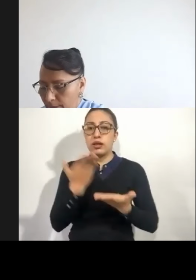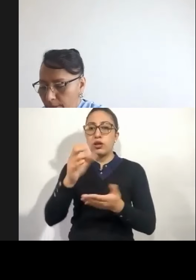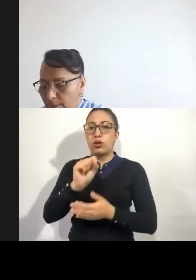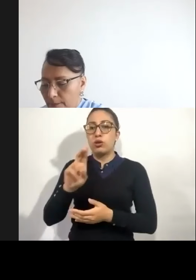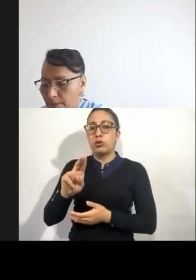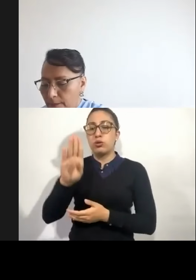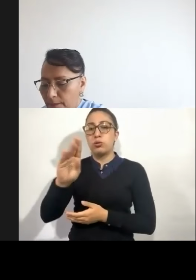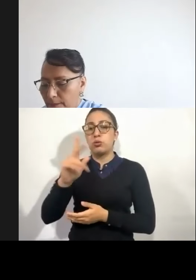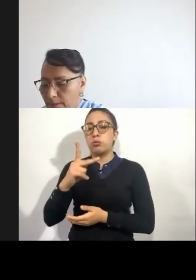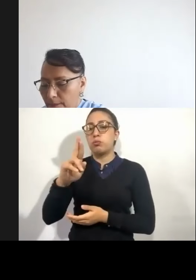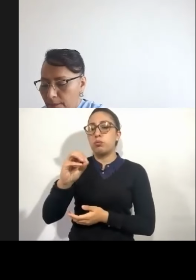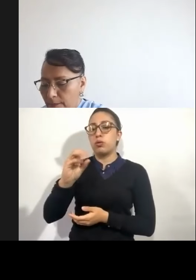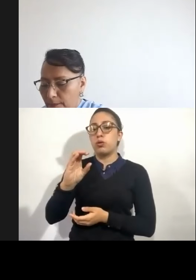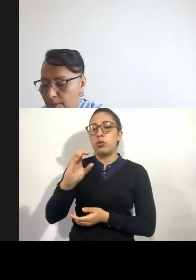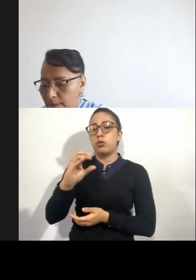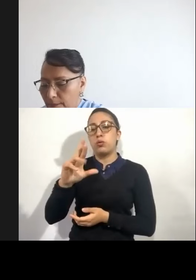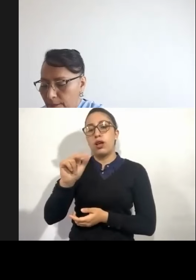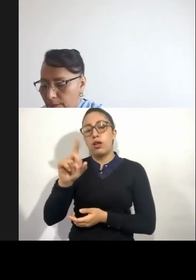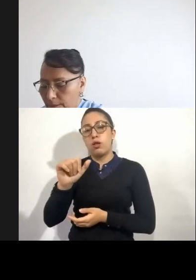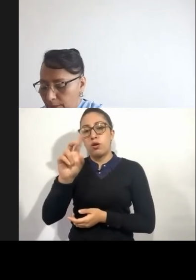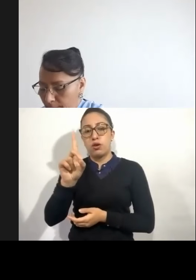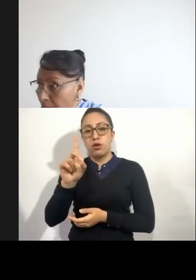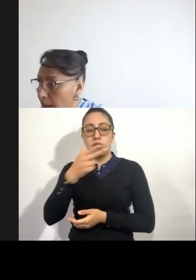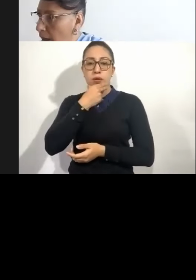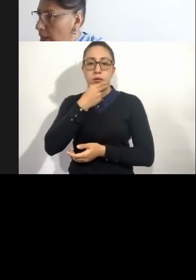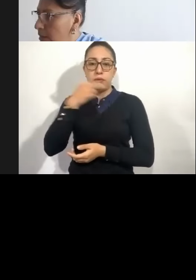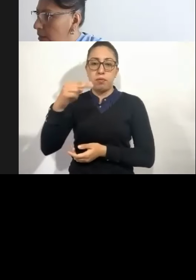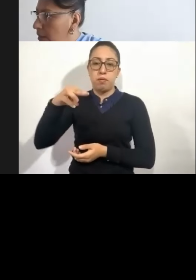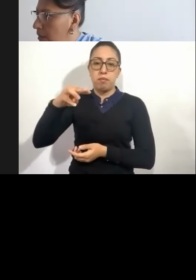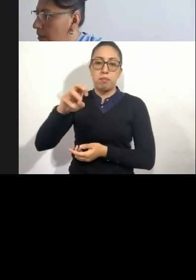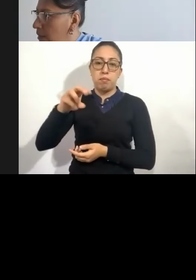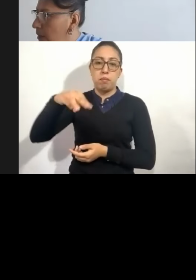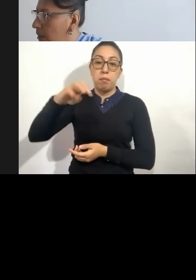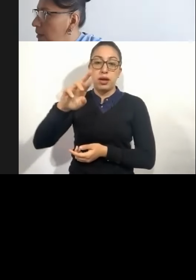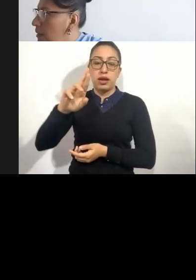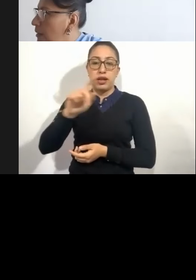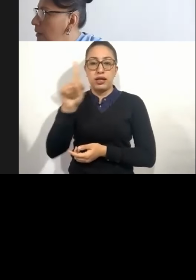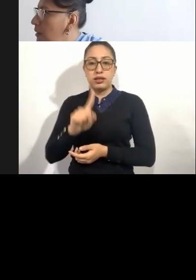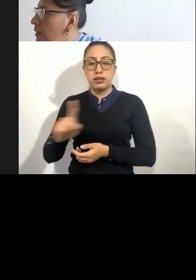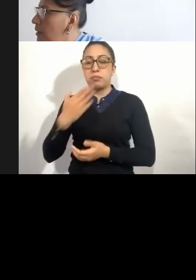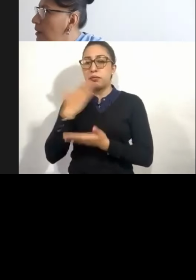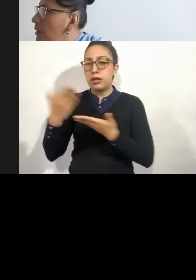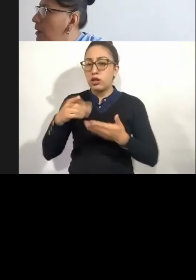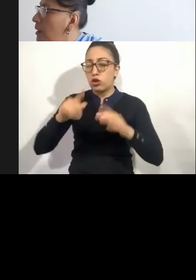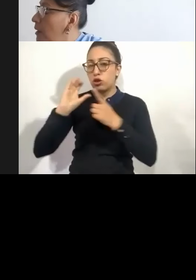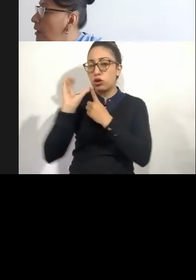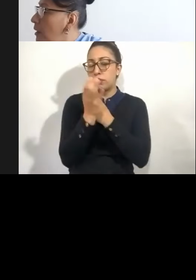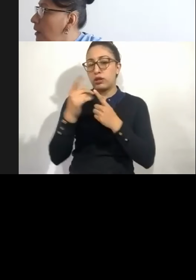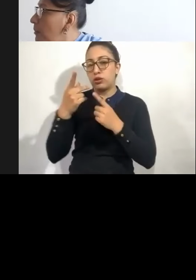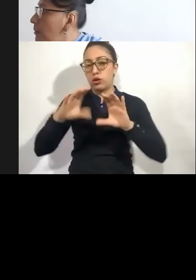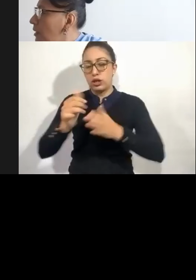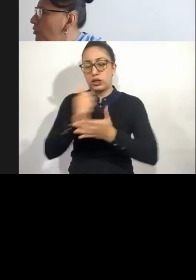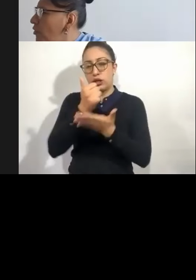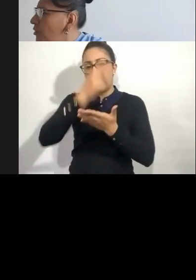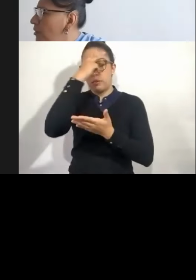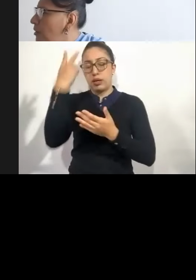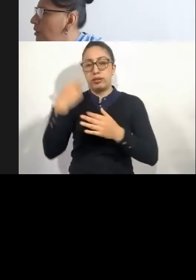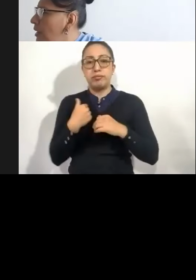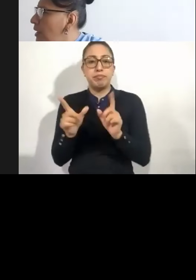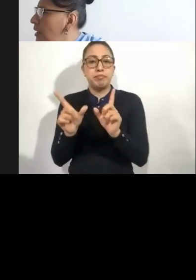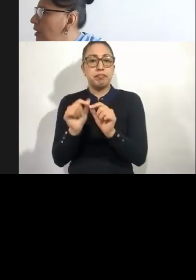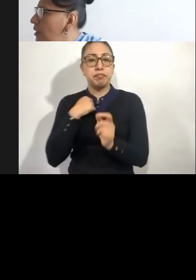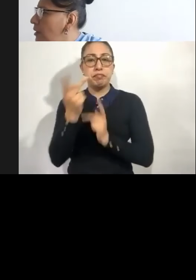Meraz, bienvenido a este espacio virtual del Congreso. De manera muy puntual, un par de